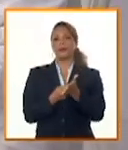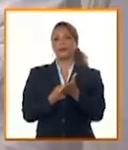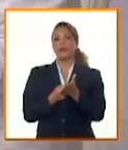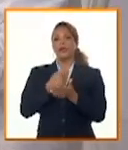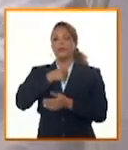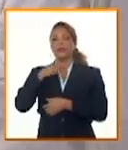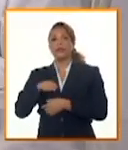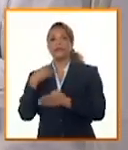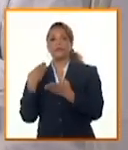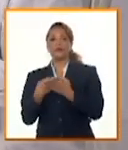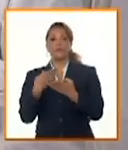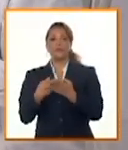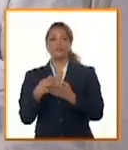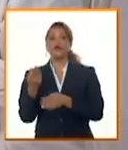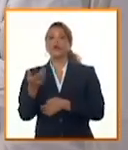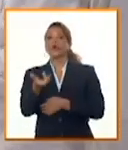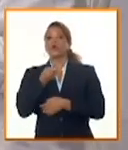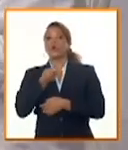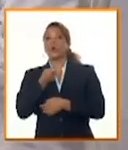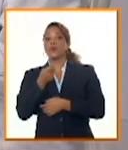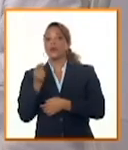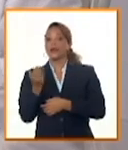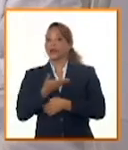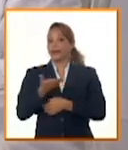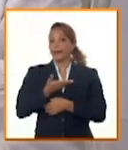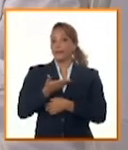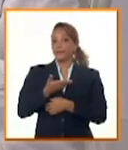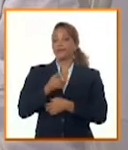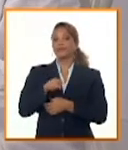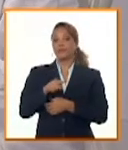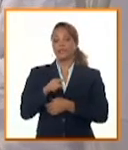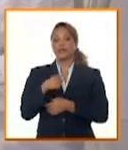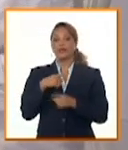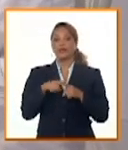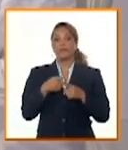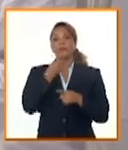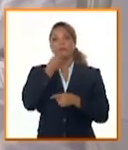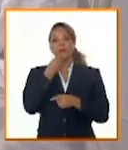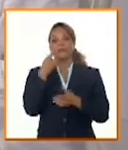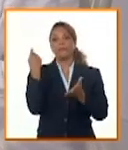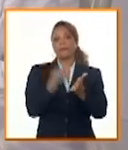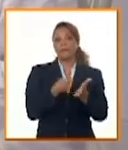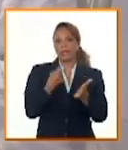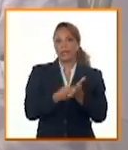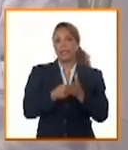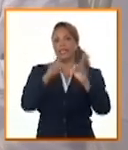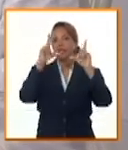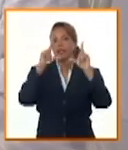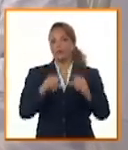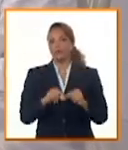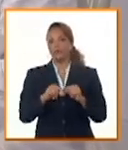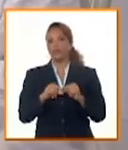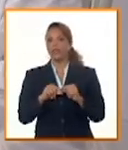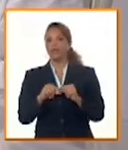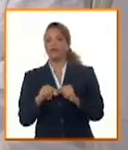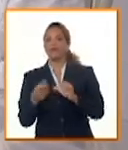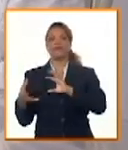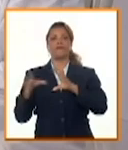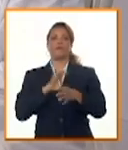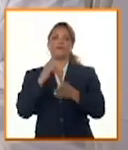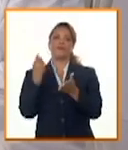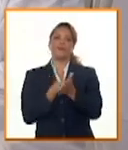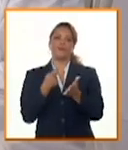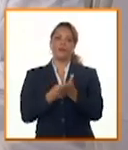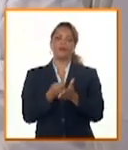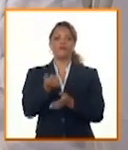comercializadora cobra muy rápido por lo tanto puede tiene capacidad entonces para pagar y reducir lo la cadena de impago que también hace